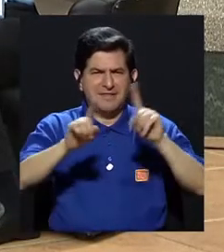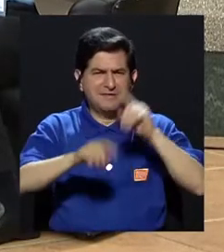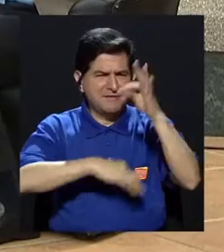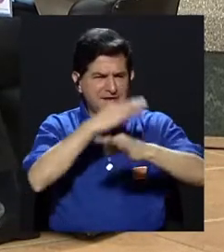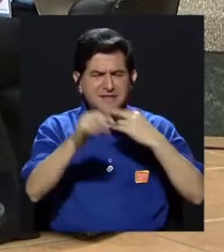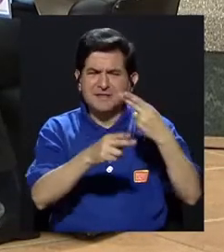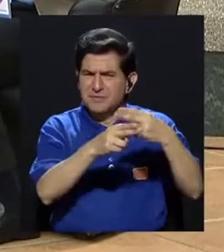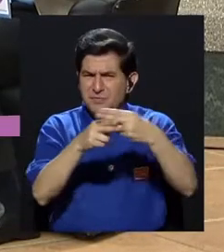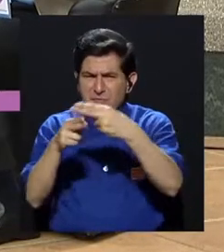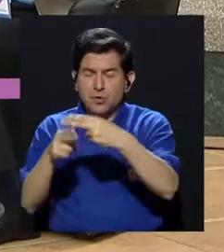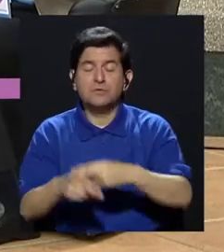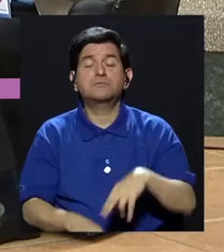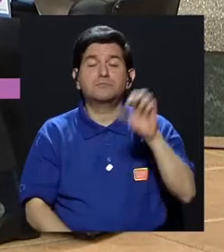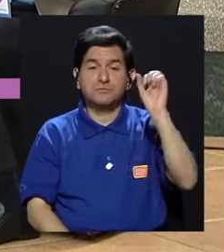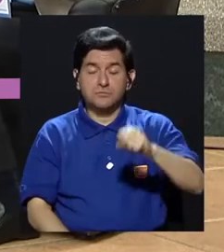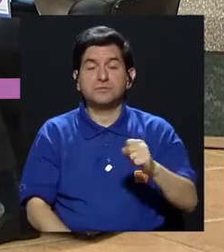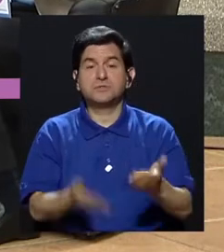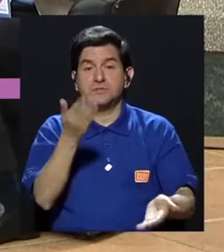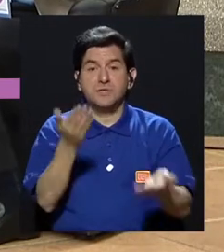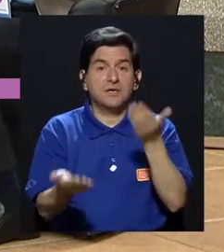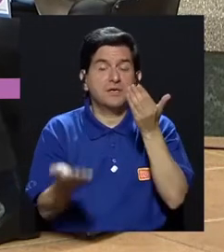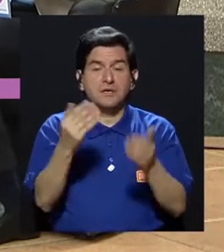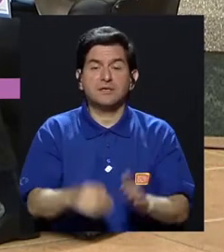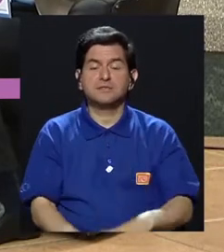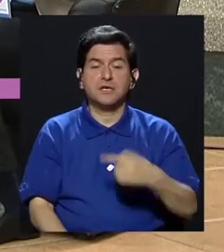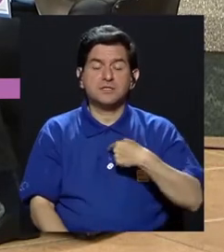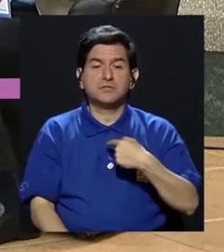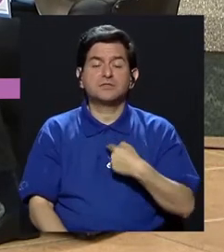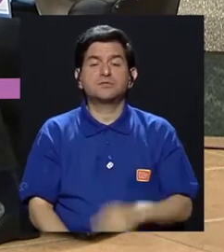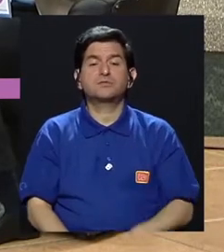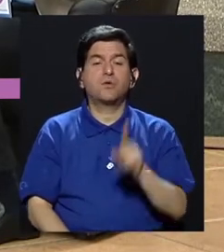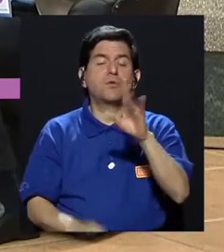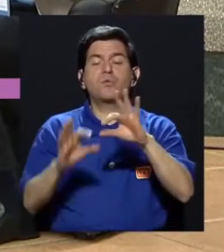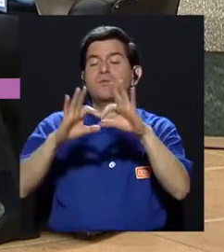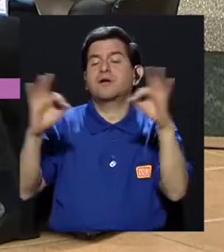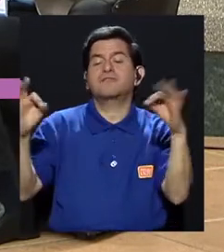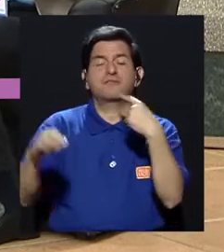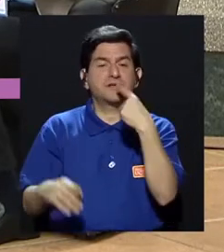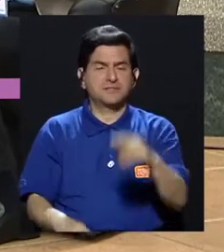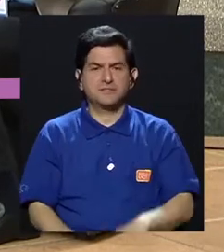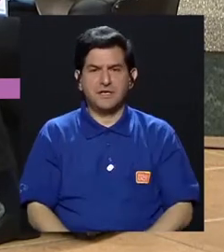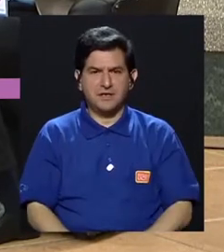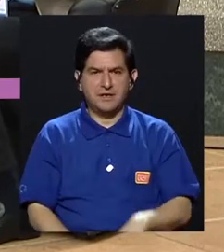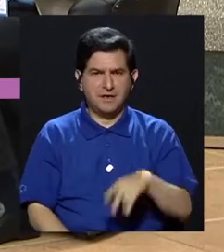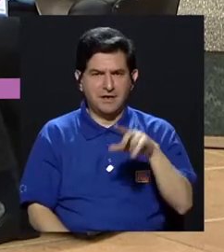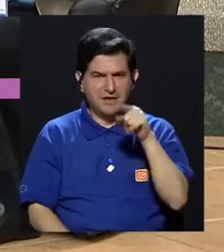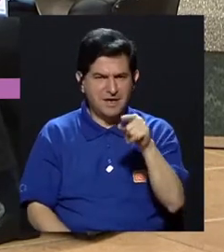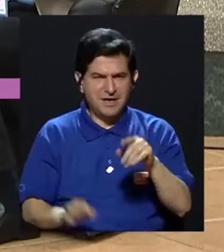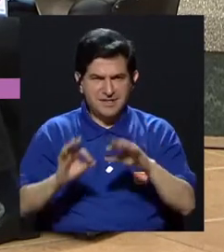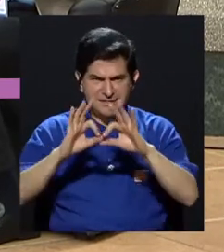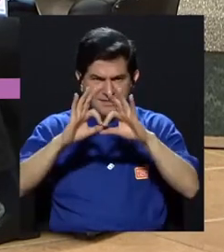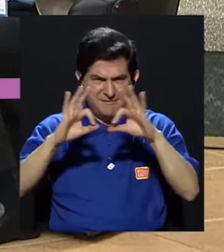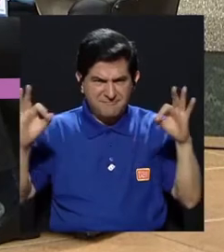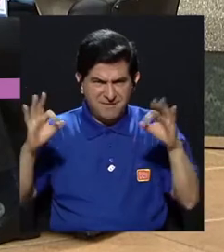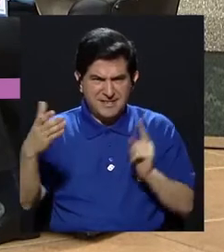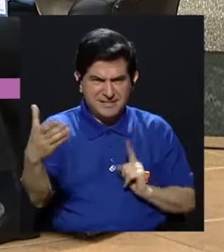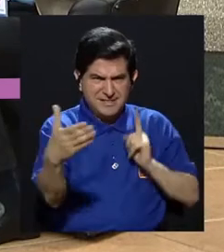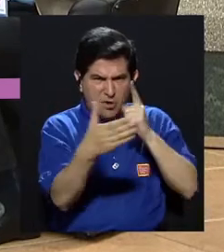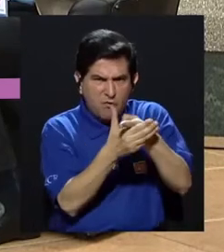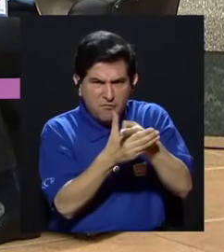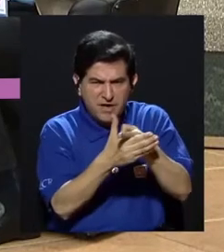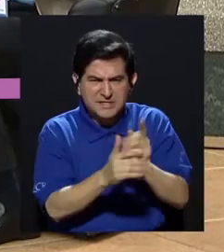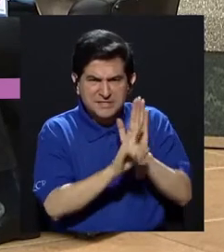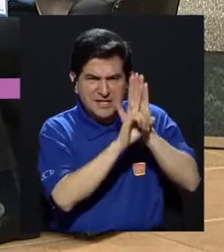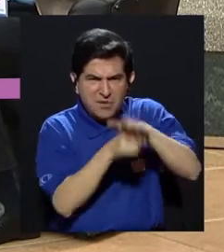etcétera, uh-huh. etcétera. Exactamente. Entonces, de pronto, tengo que lanzar un piropo que no es piropo, es una frase de ofensa,